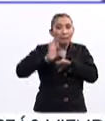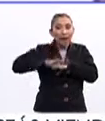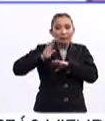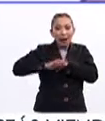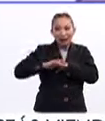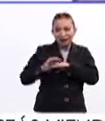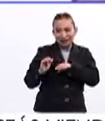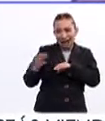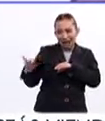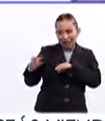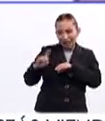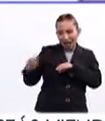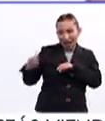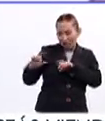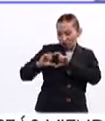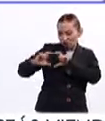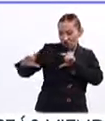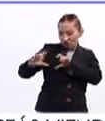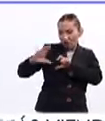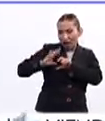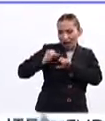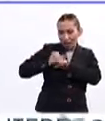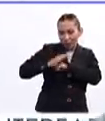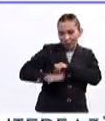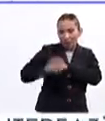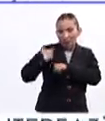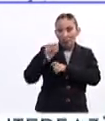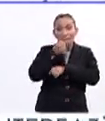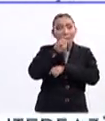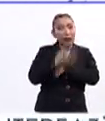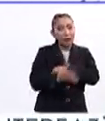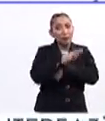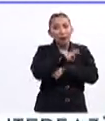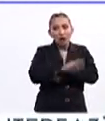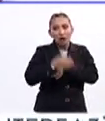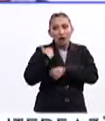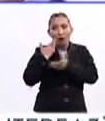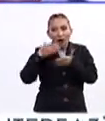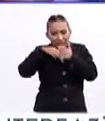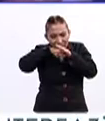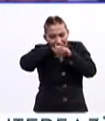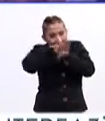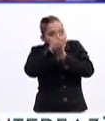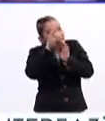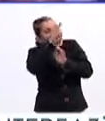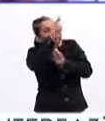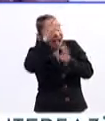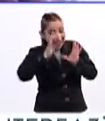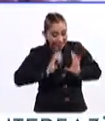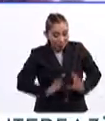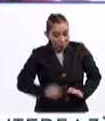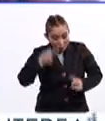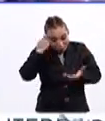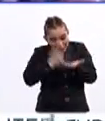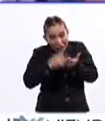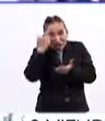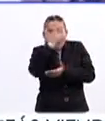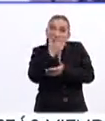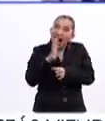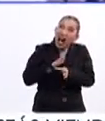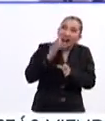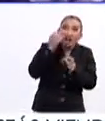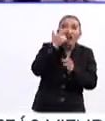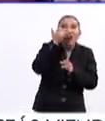Acá del lado derecho veo información y lo padre es que hasta puedo entrar aquí, prácticamente estoy dentro aquí revisando qué